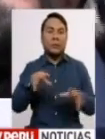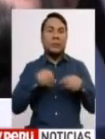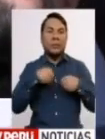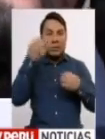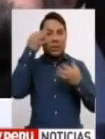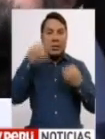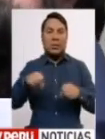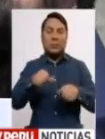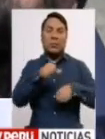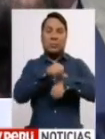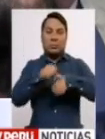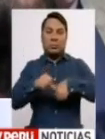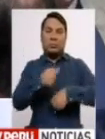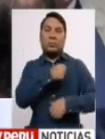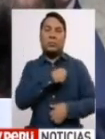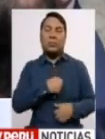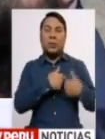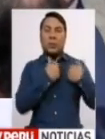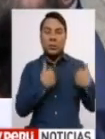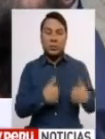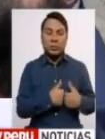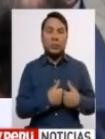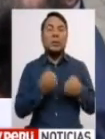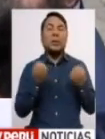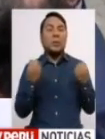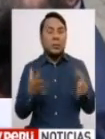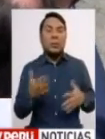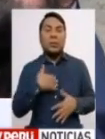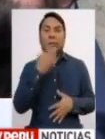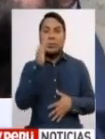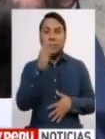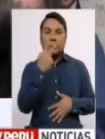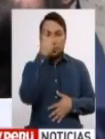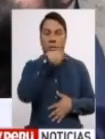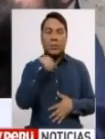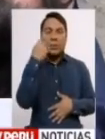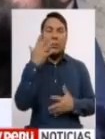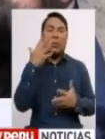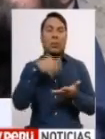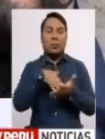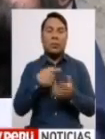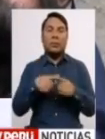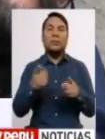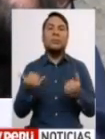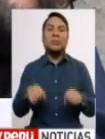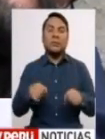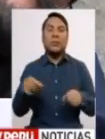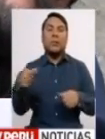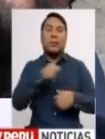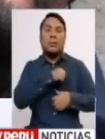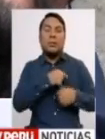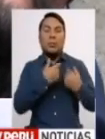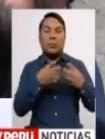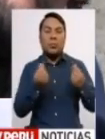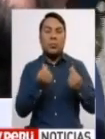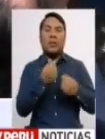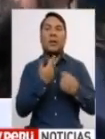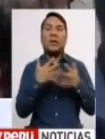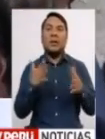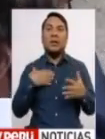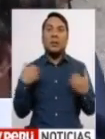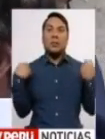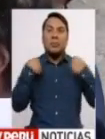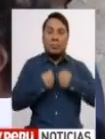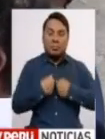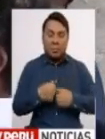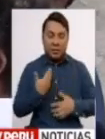nivel, obviamente me vine acá inmediatamente y... Por otro lado, estaba pidiendo yo mi ropa, pero recién me la he puesto ahora porque